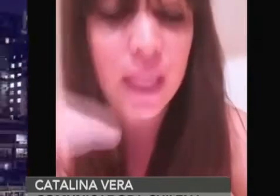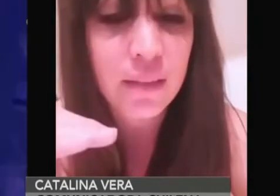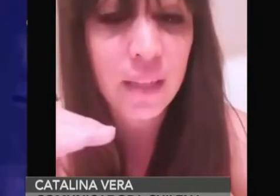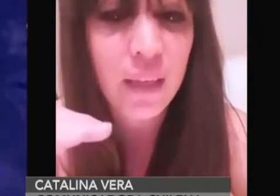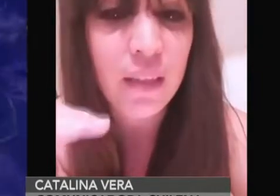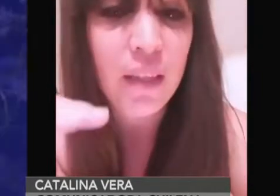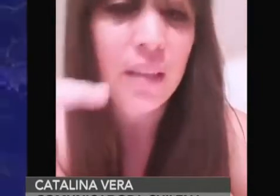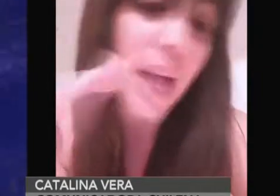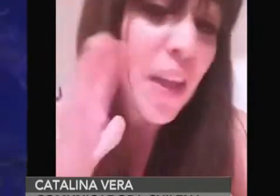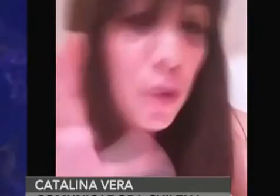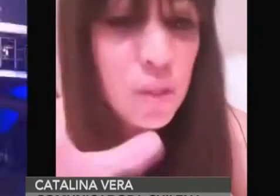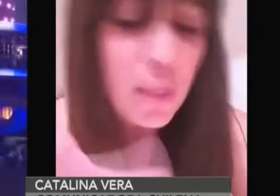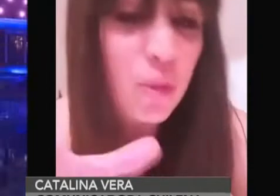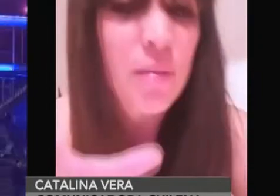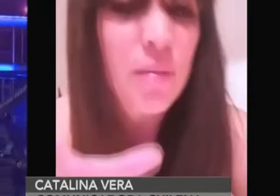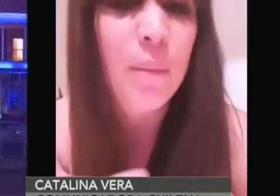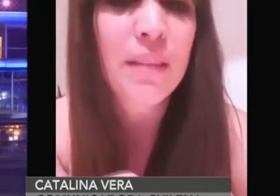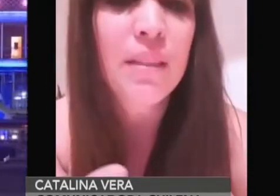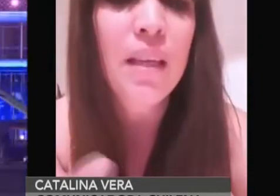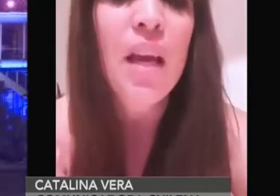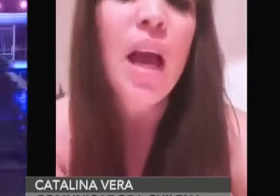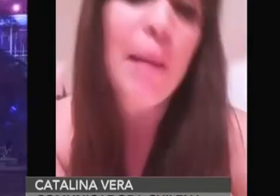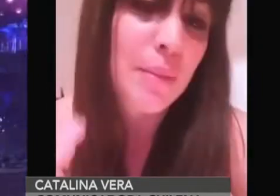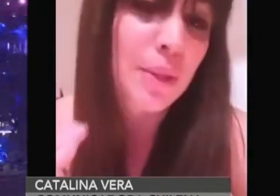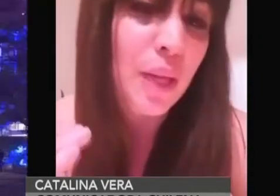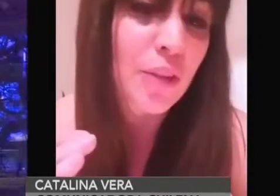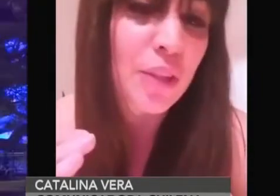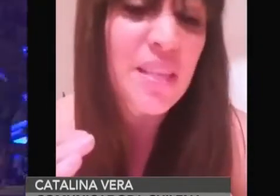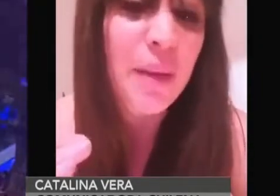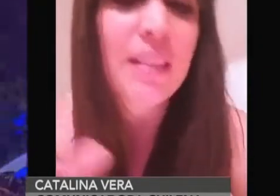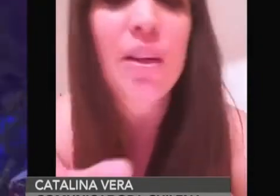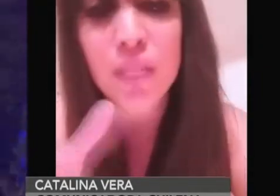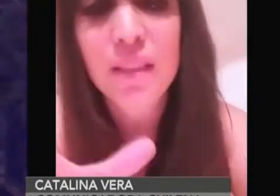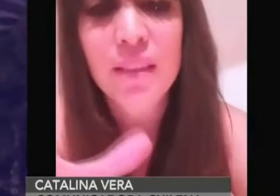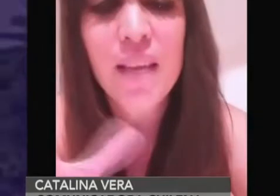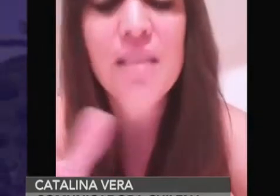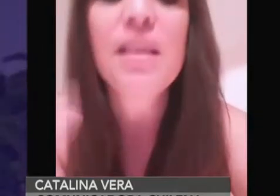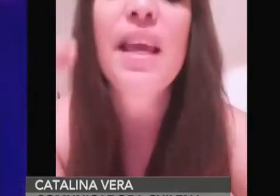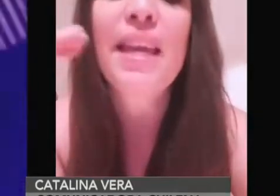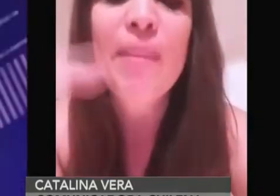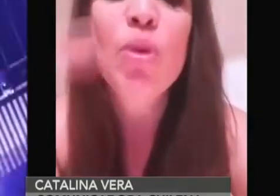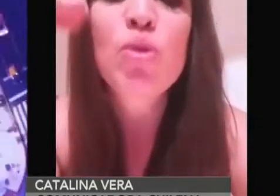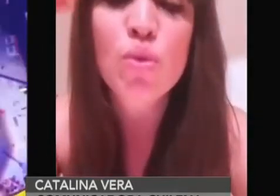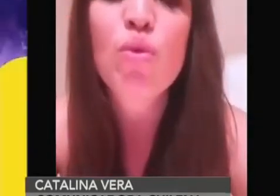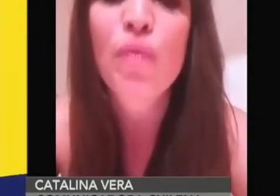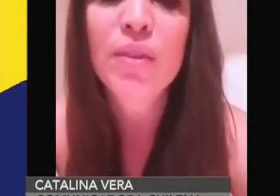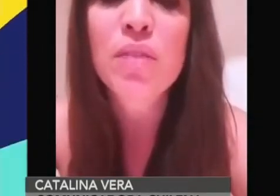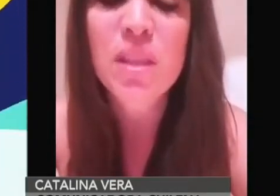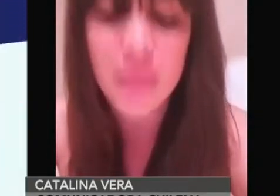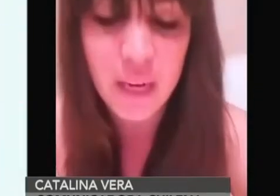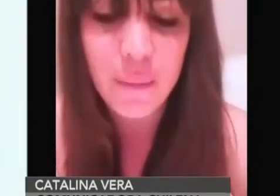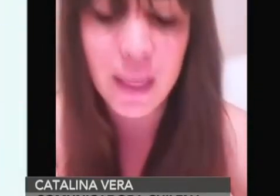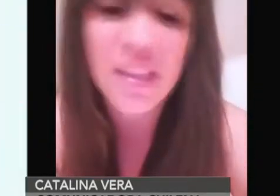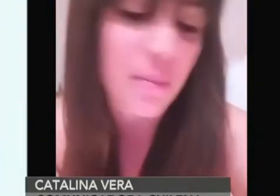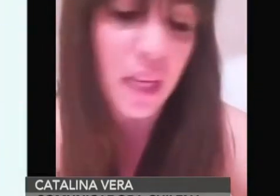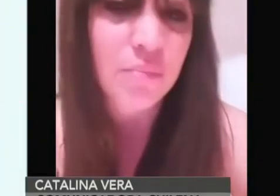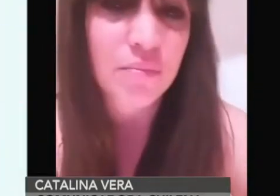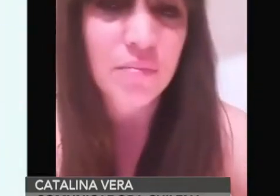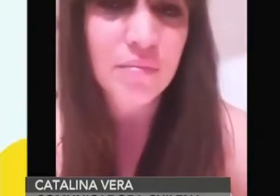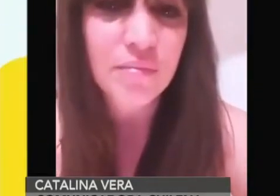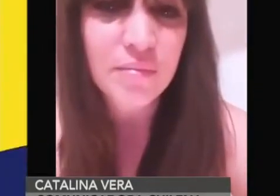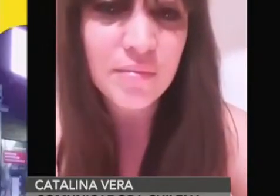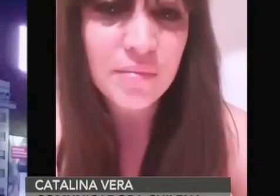en los 30 años aproximadamente. A mí me toca la otra semana, tengo 33, y ahí vamos subiendo semana a